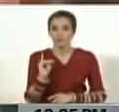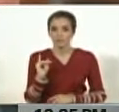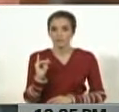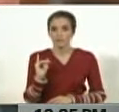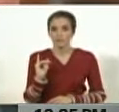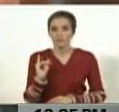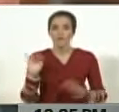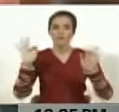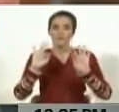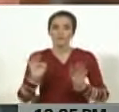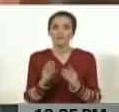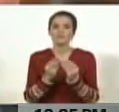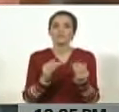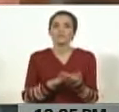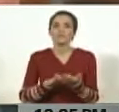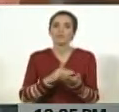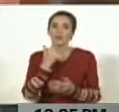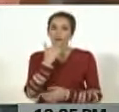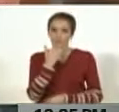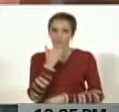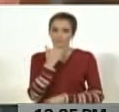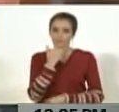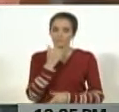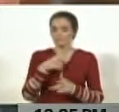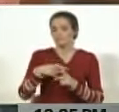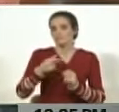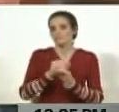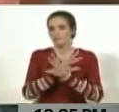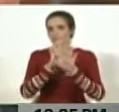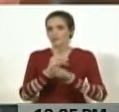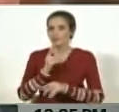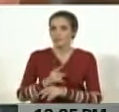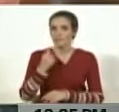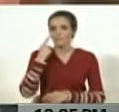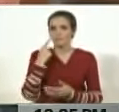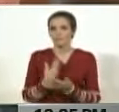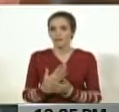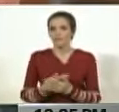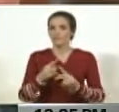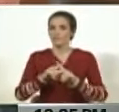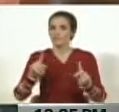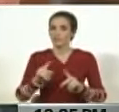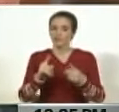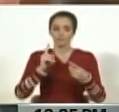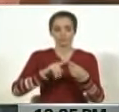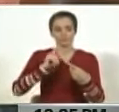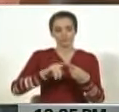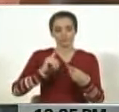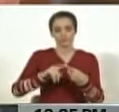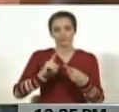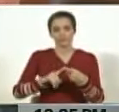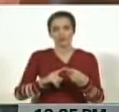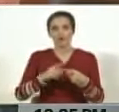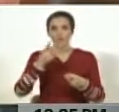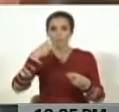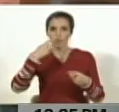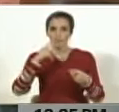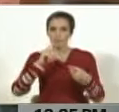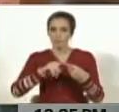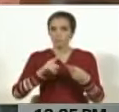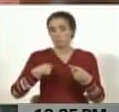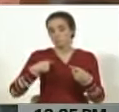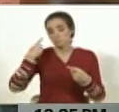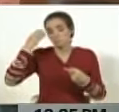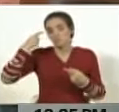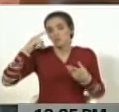una manera de resolver las cosas. Entonces, por eso habría que verlo en dos sentidos. Uno, el sentido político, y yo pienso